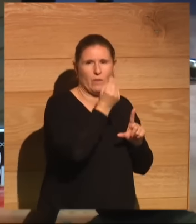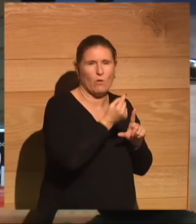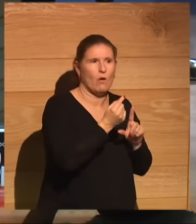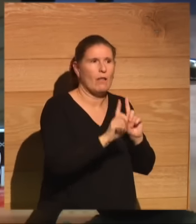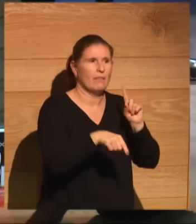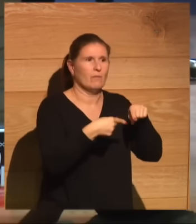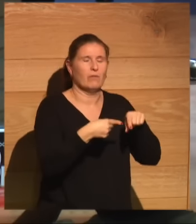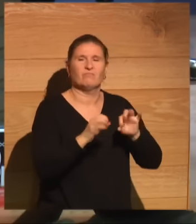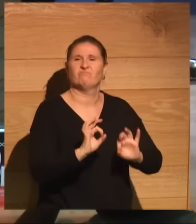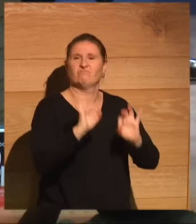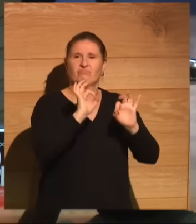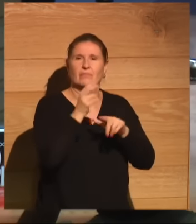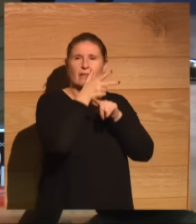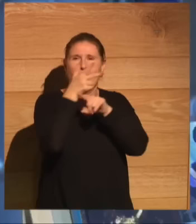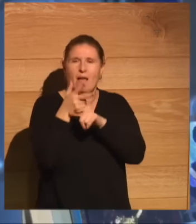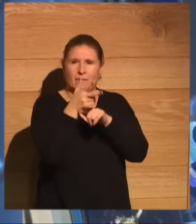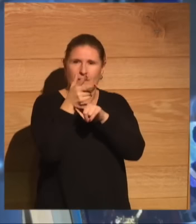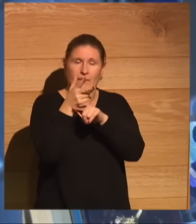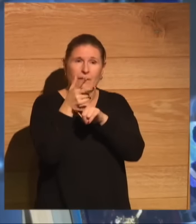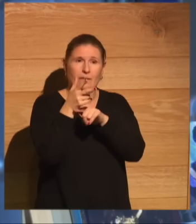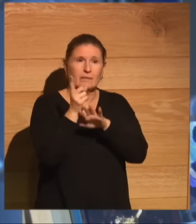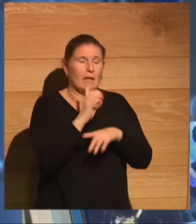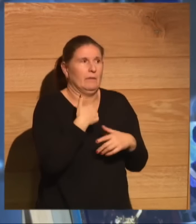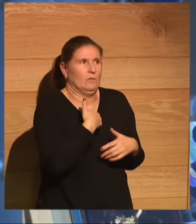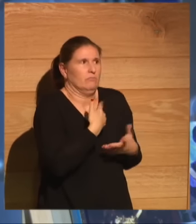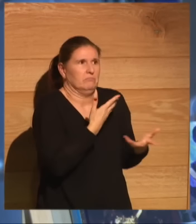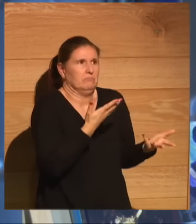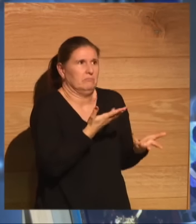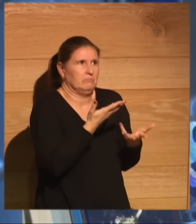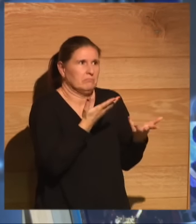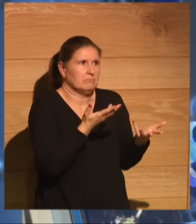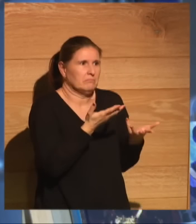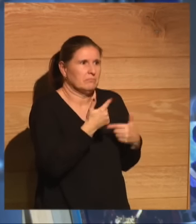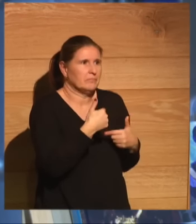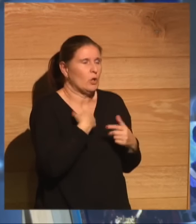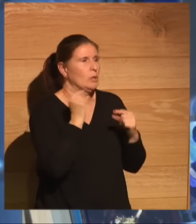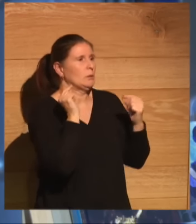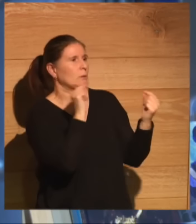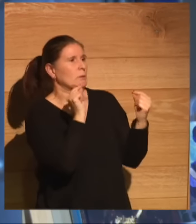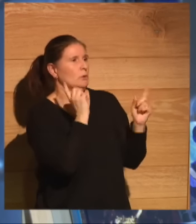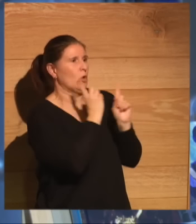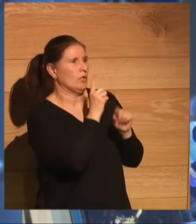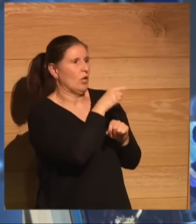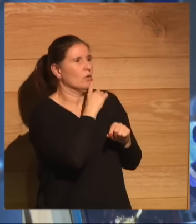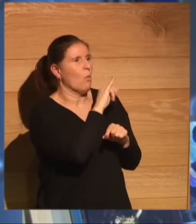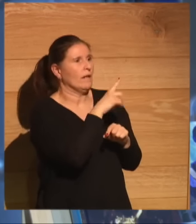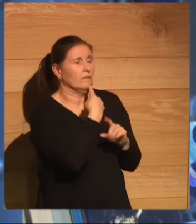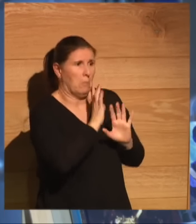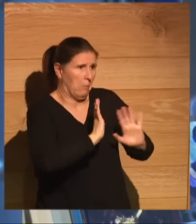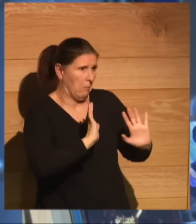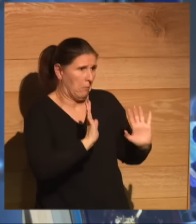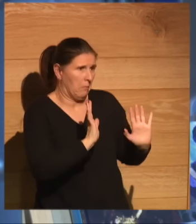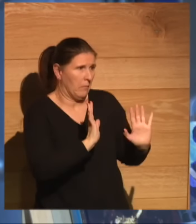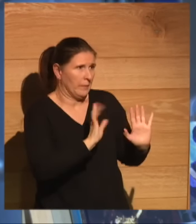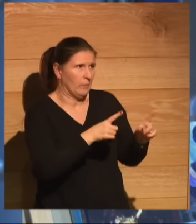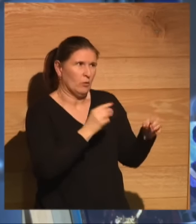cojo una cámara y me pongo... Si en realidad yo no de verdad que no tengo ninguna gana de rebatir lo que está diciendo Juan. Es más bien de rebatir